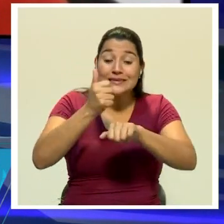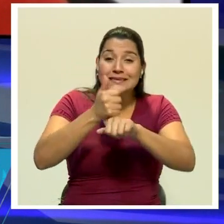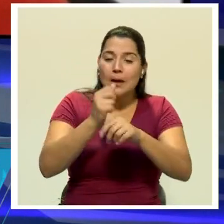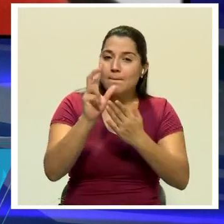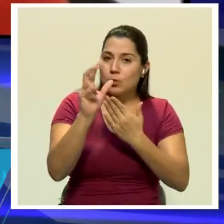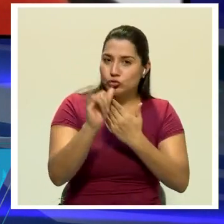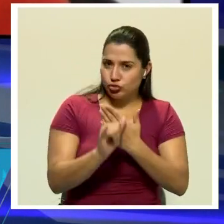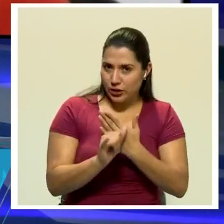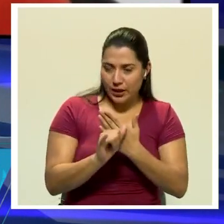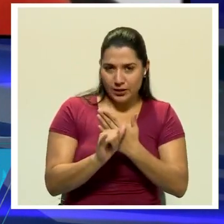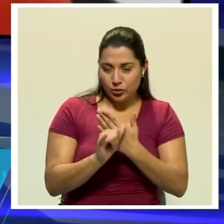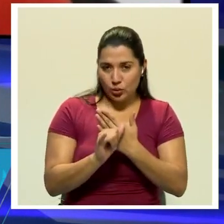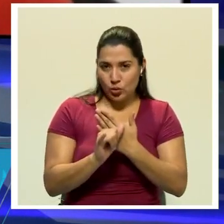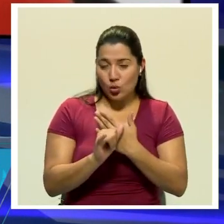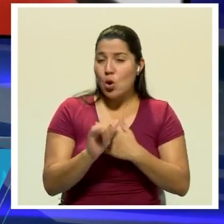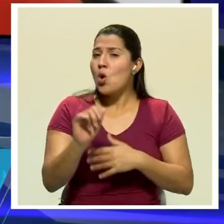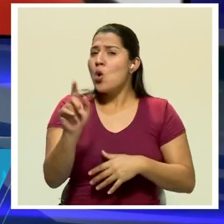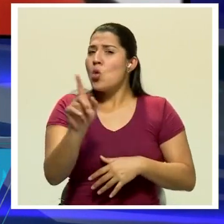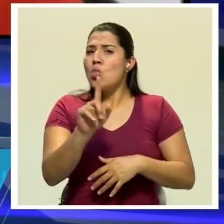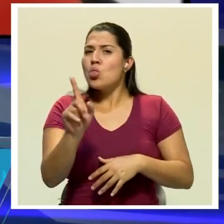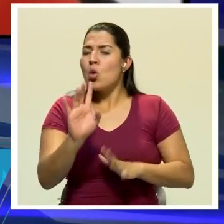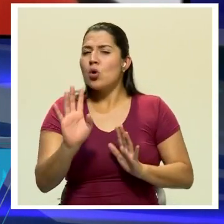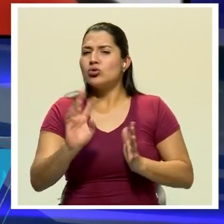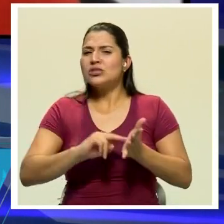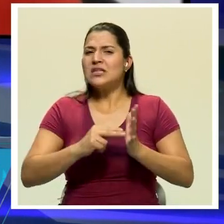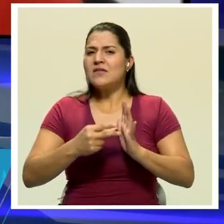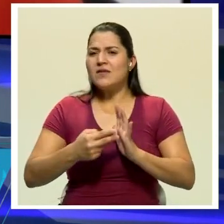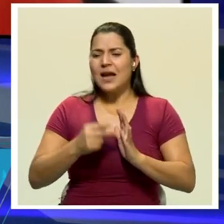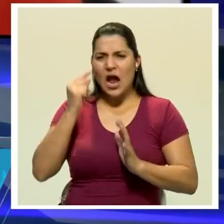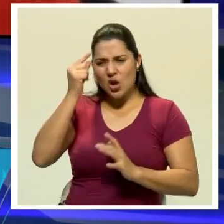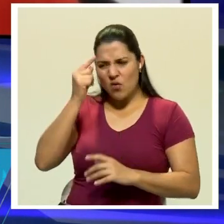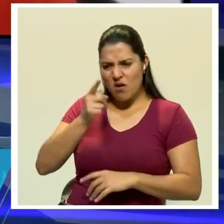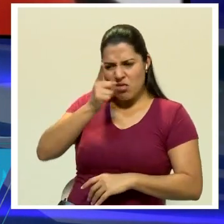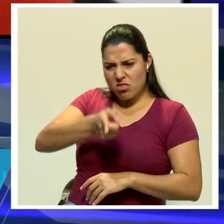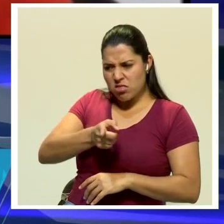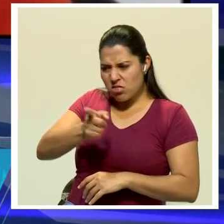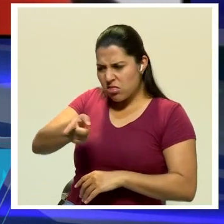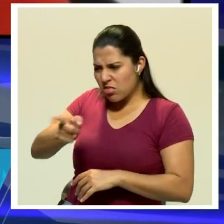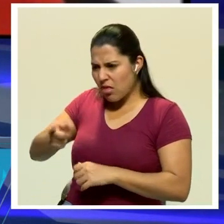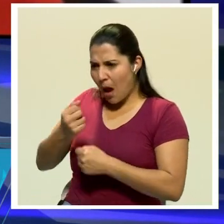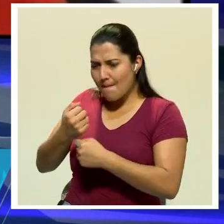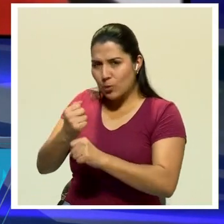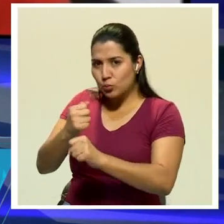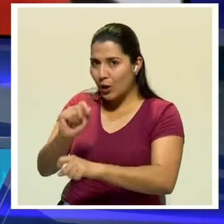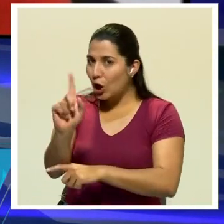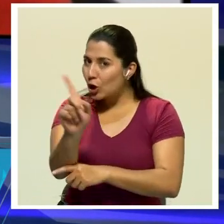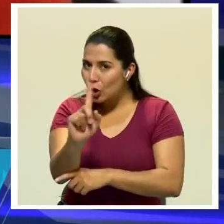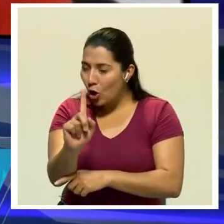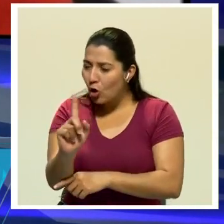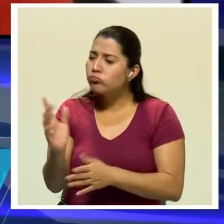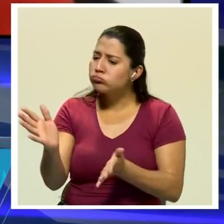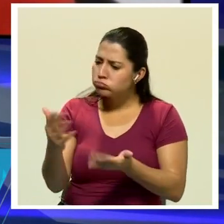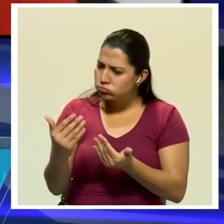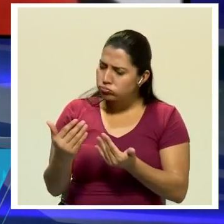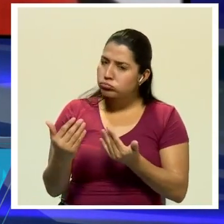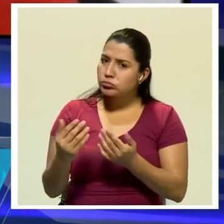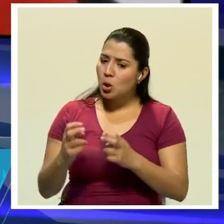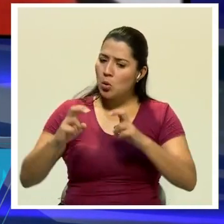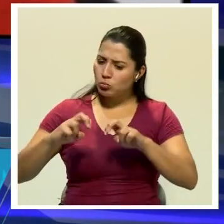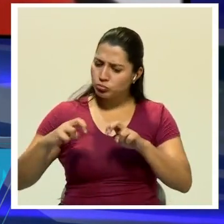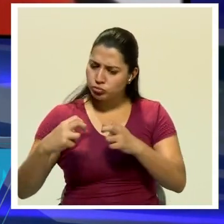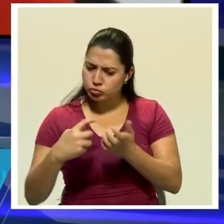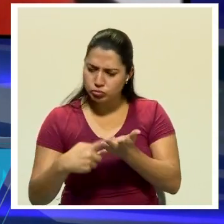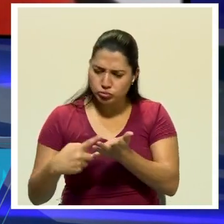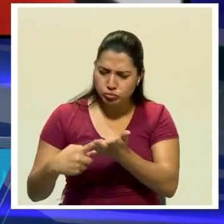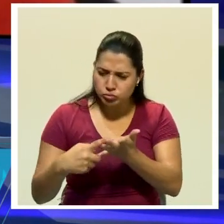proyecto impuesto desde el Ejecutivo para las municipalidades, para cada uno de los cantones, sino que lo hemos construido juntos. Inclusive